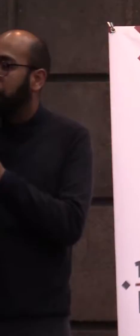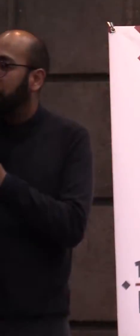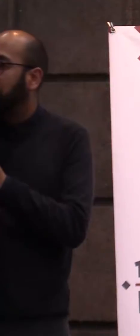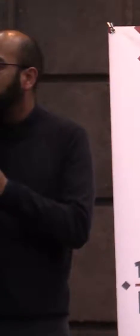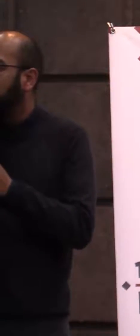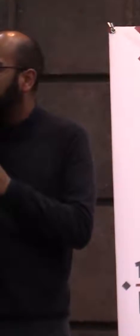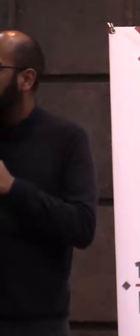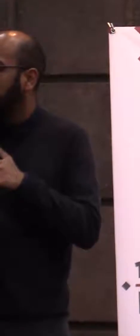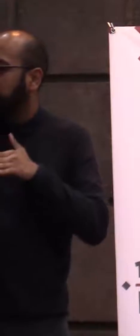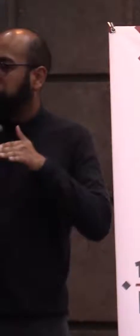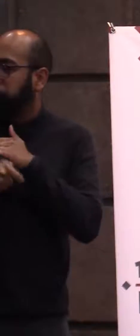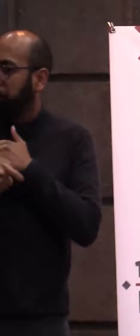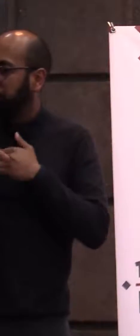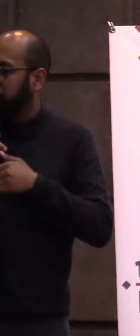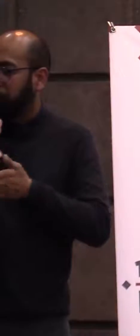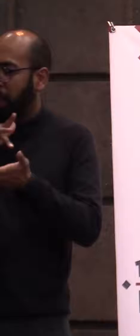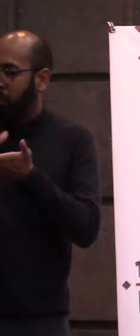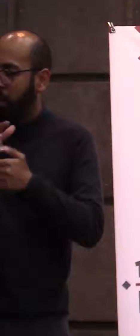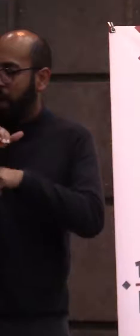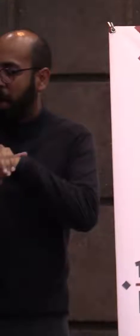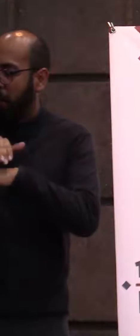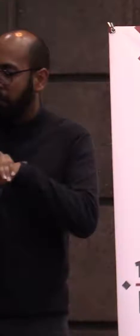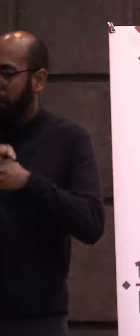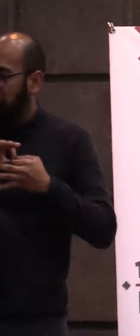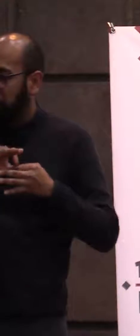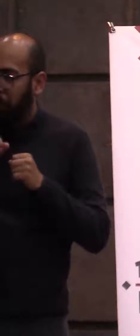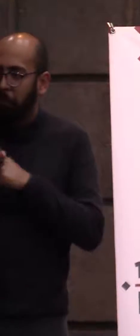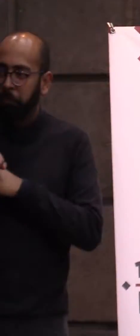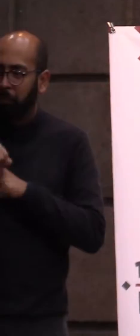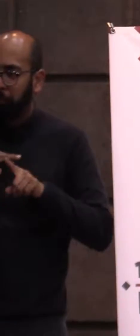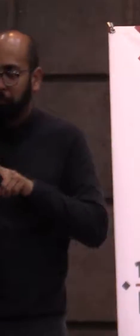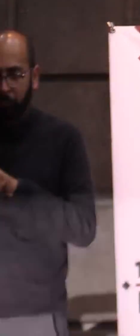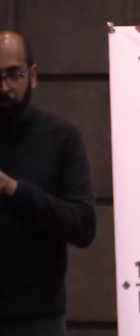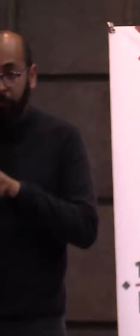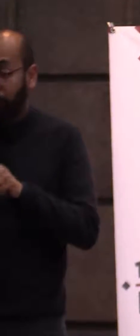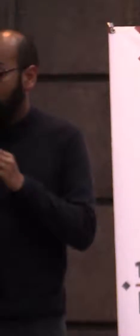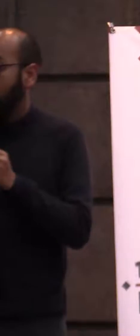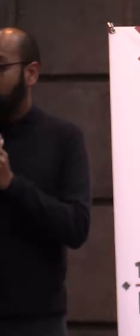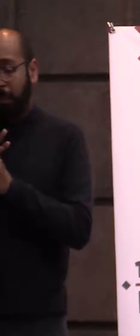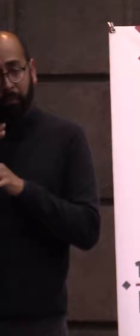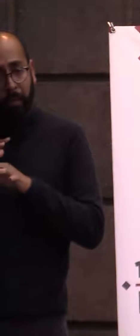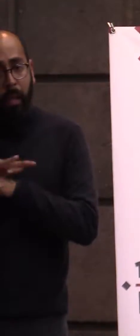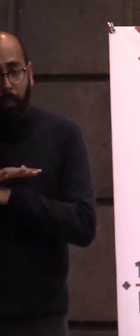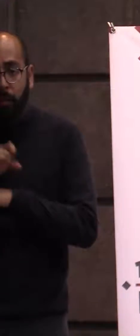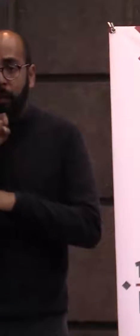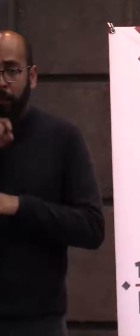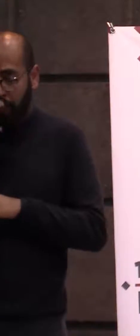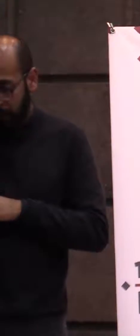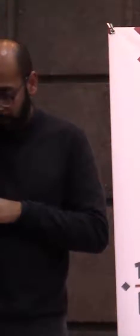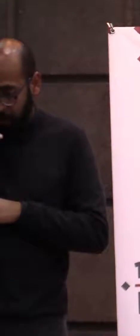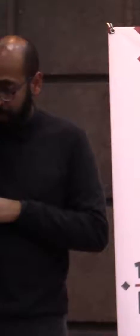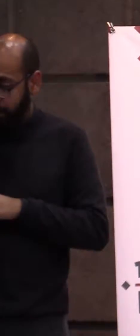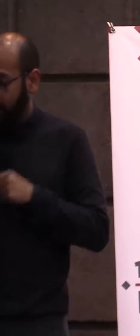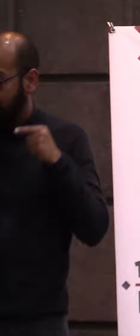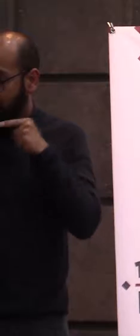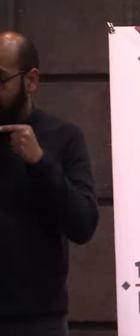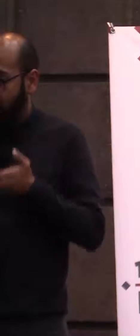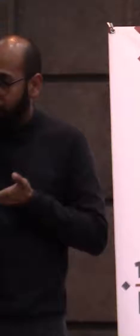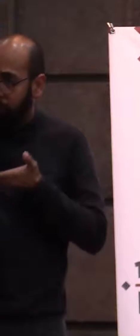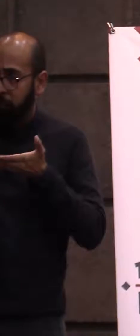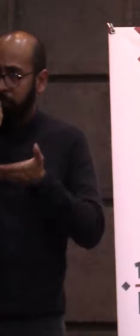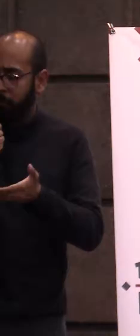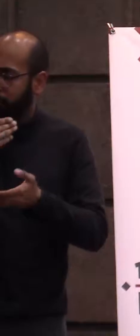la discrecionalidad en el uso de los recursos públicos y garantizar que sean utilizados con